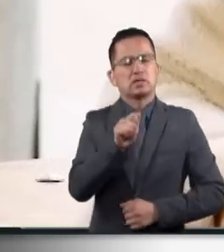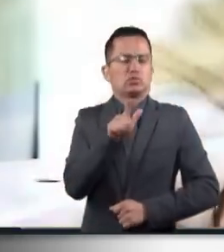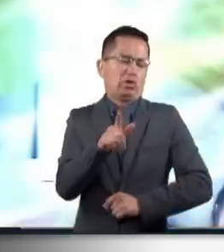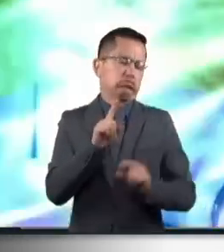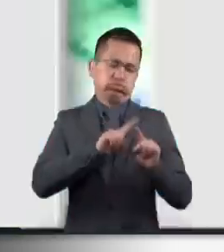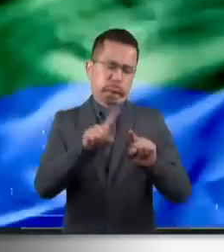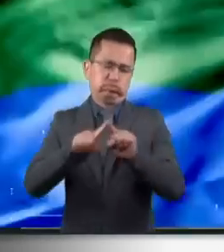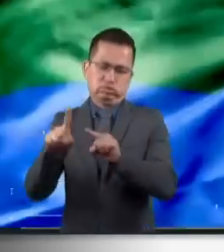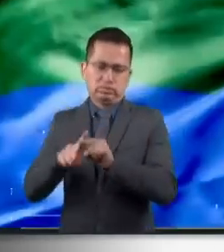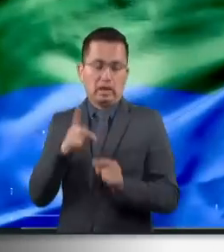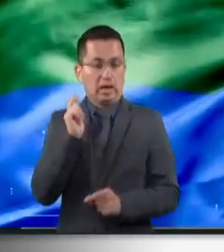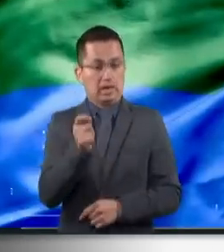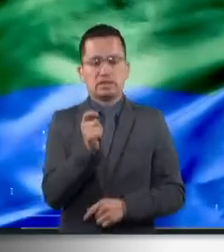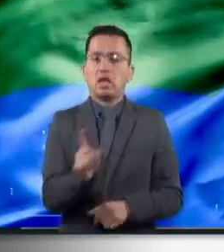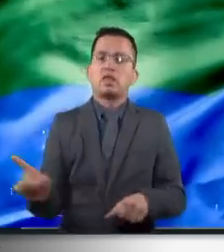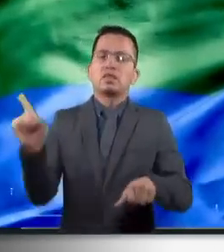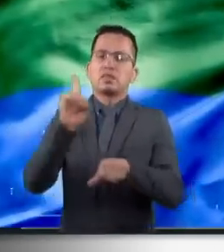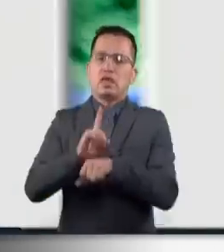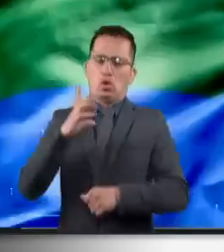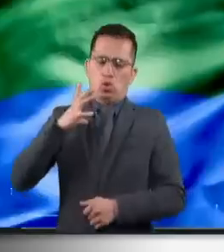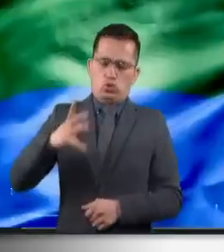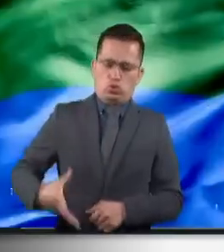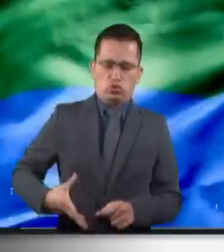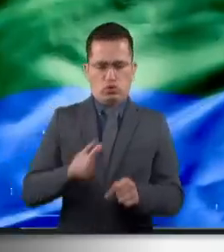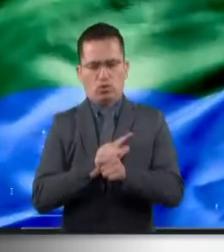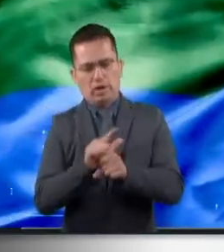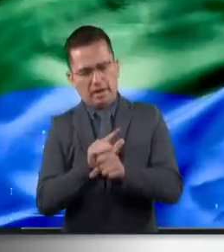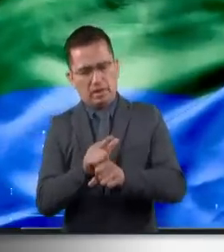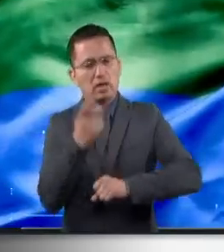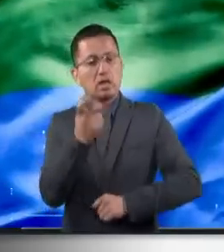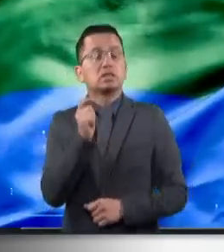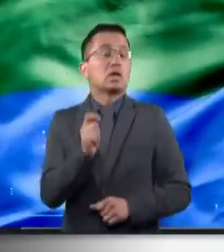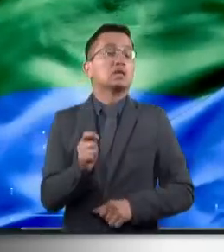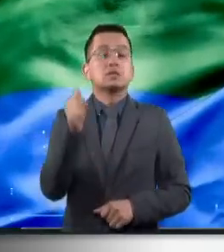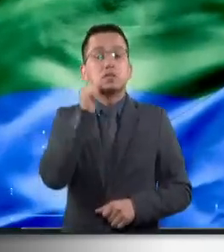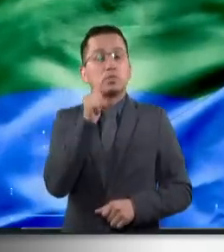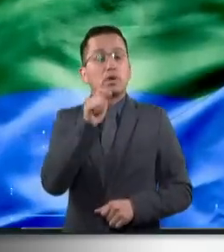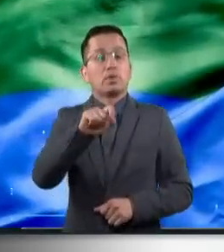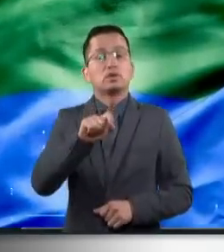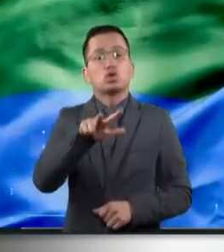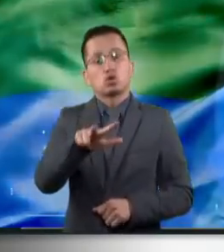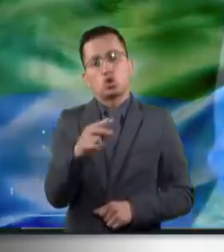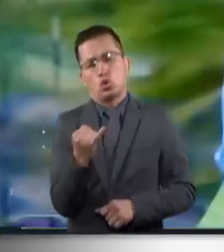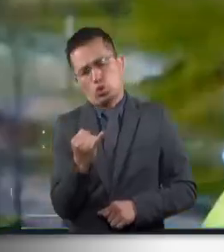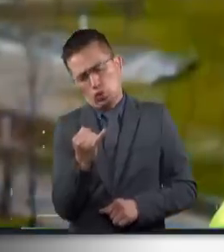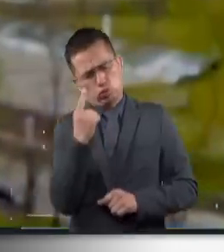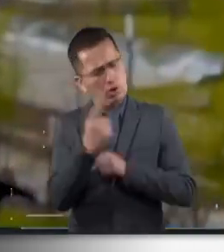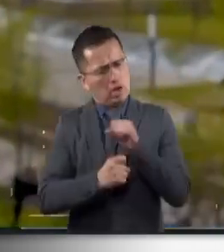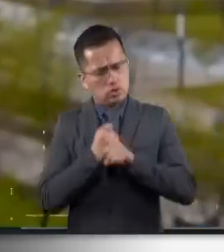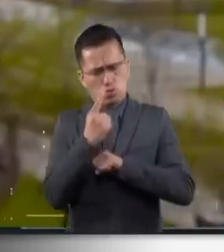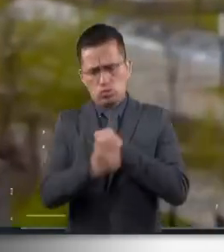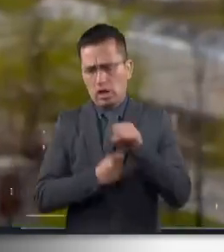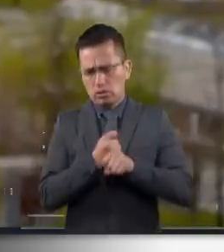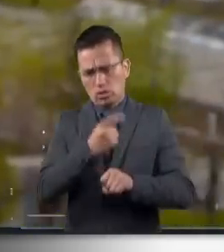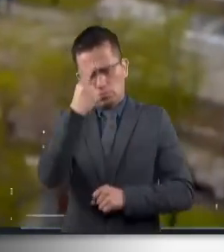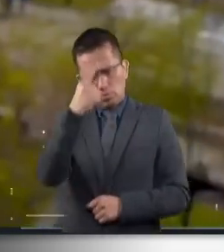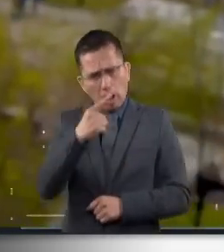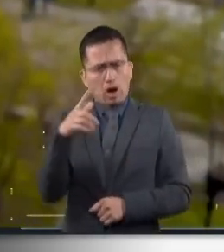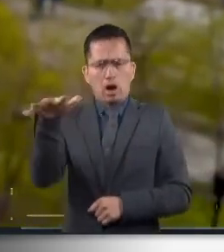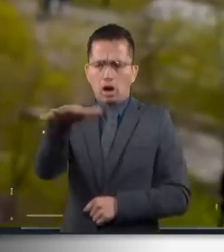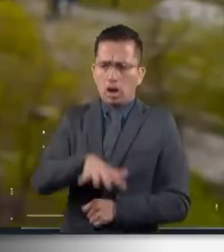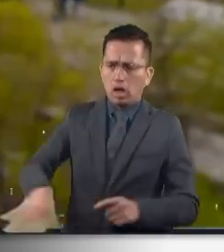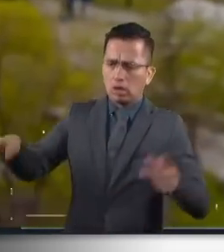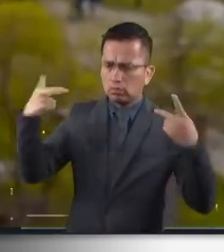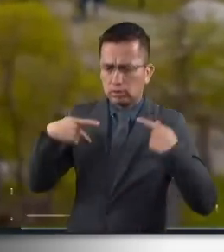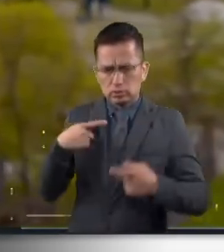Orgullo Gay, se celebra cada 28 de junio con el objetivo de instar a la tolerancia, la igualdad y la dignidad de las